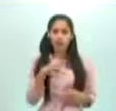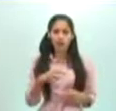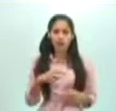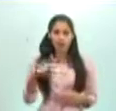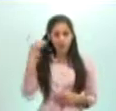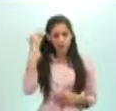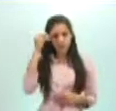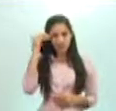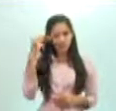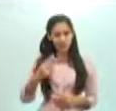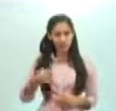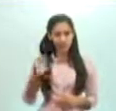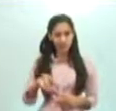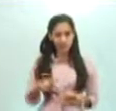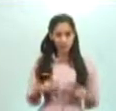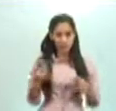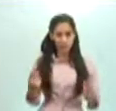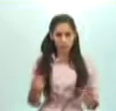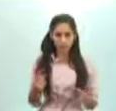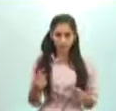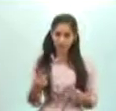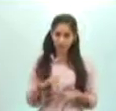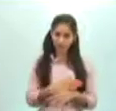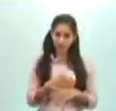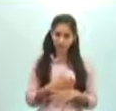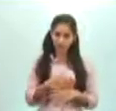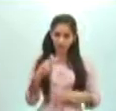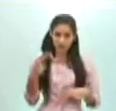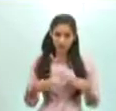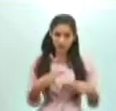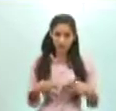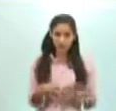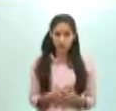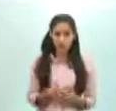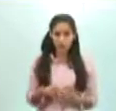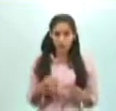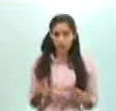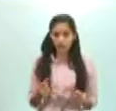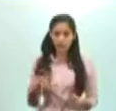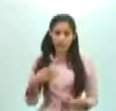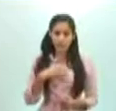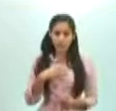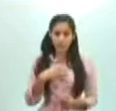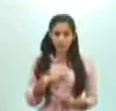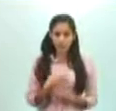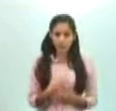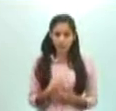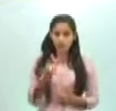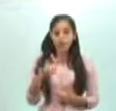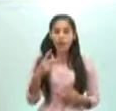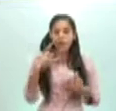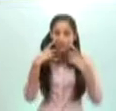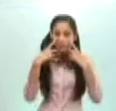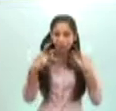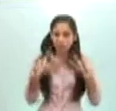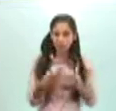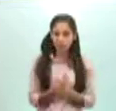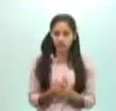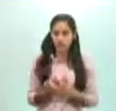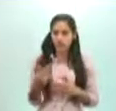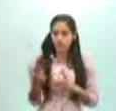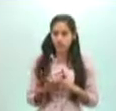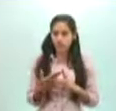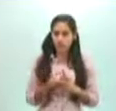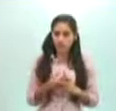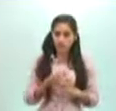y las diferentes labores que realizó este poeta, porque esto tendrá un valor fundamental en su